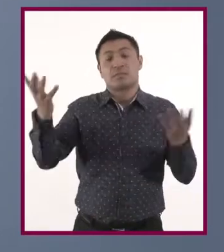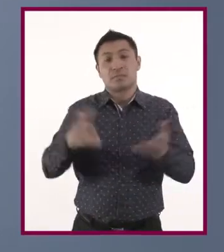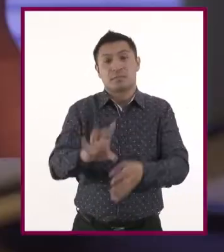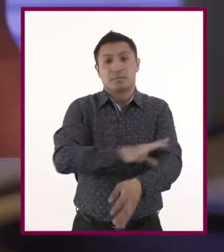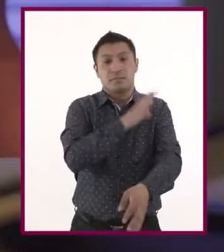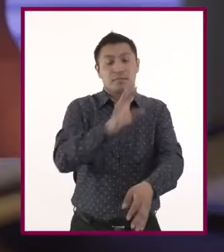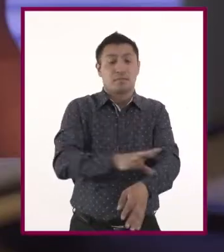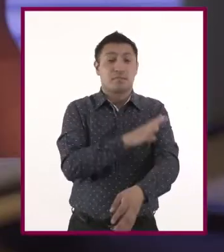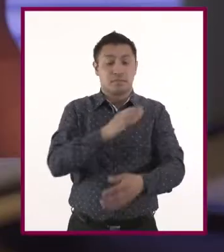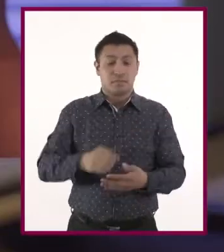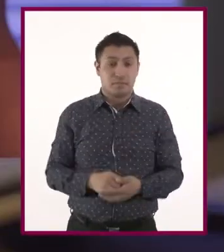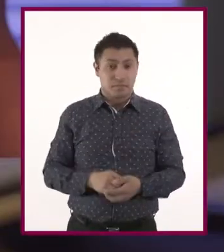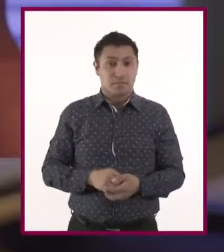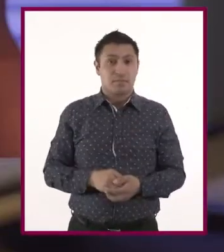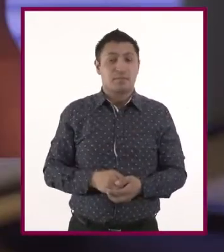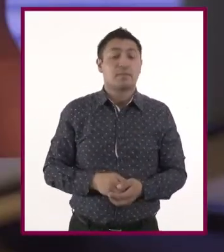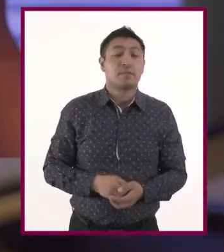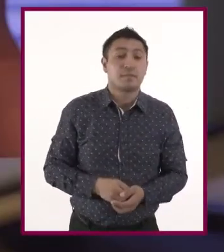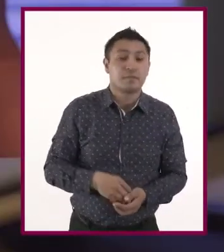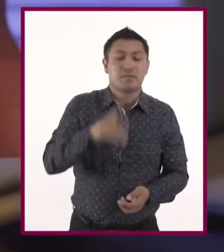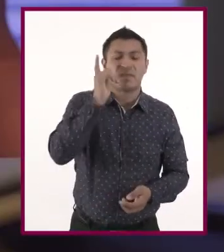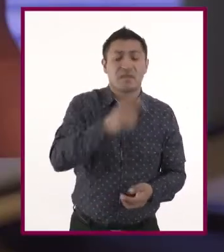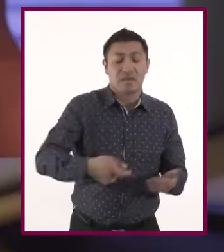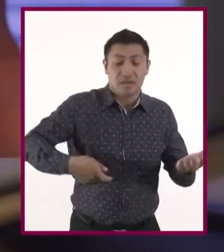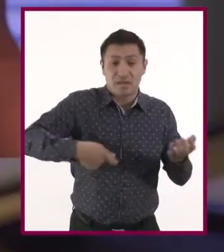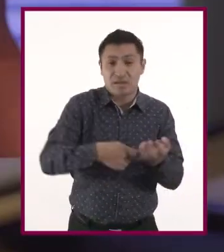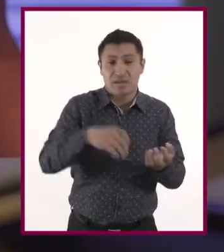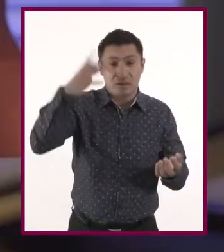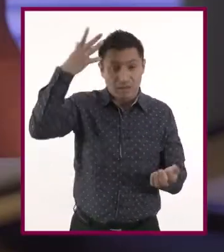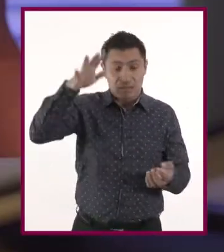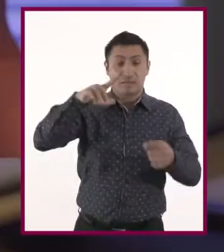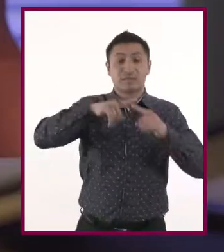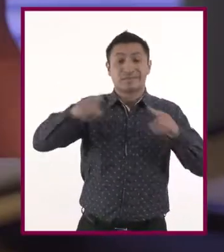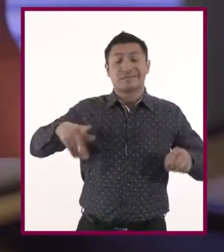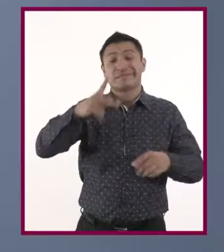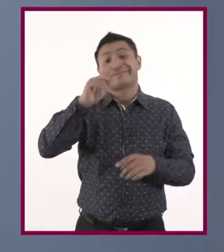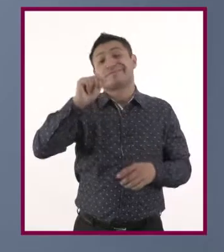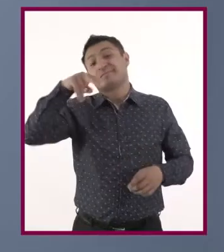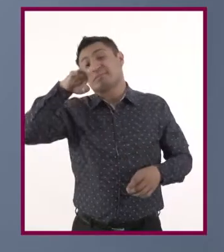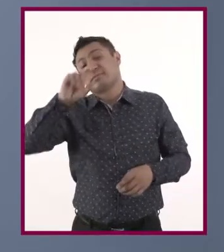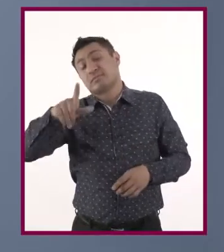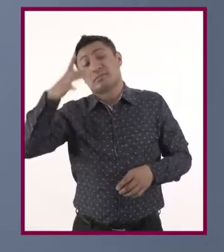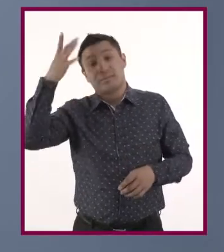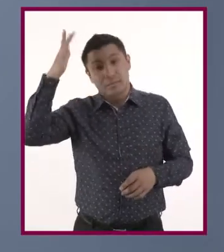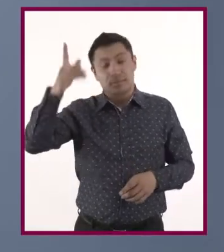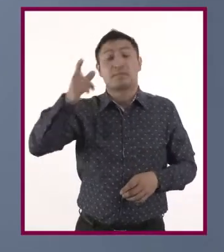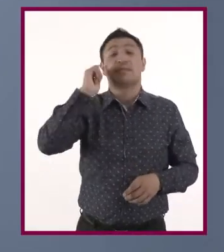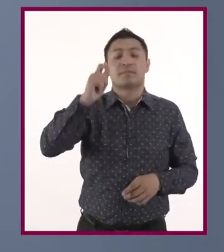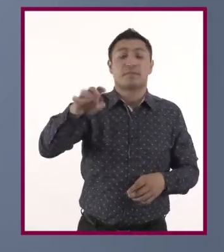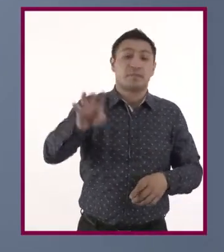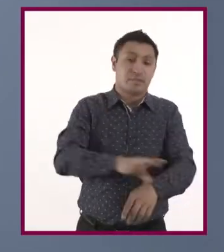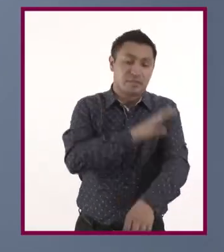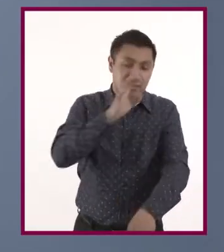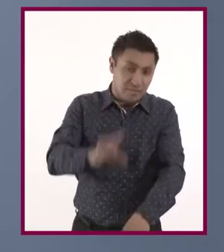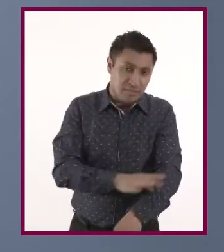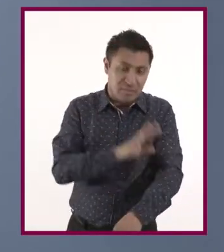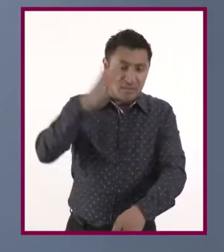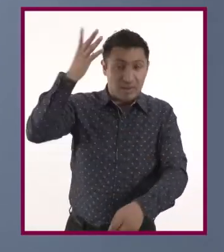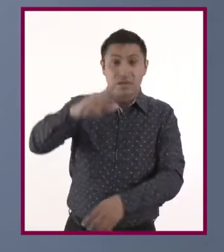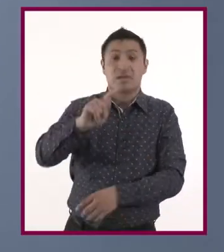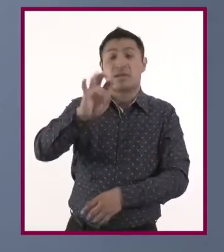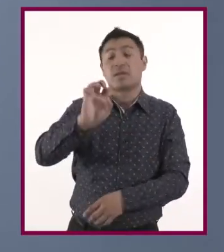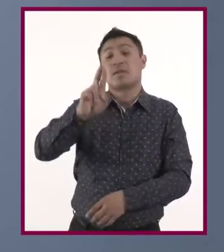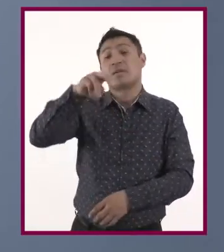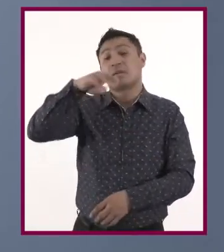eléctrica. ¿Qué son los colectores solares y su diferencia con los paneles solares? La energía solar térmica aprovecha el calor de la